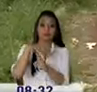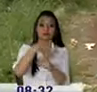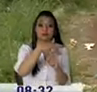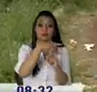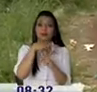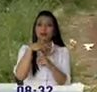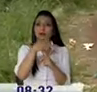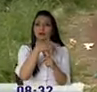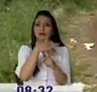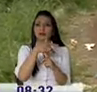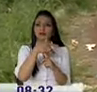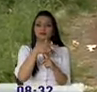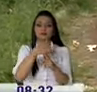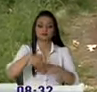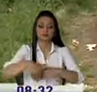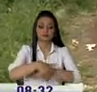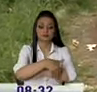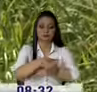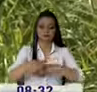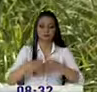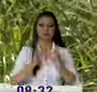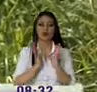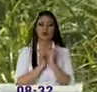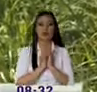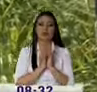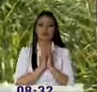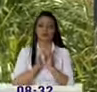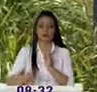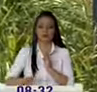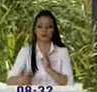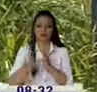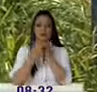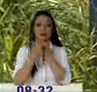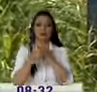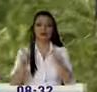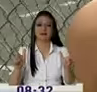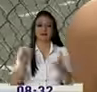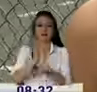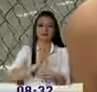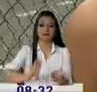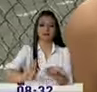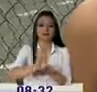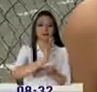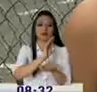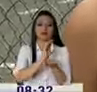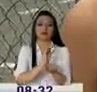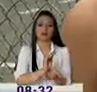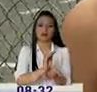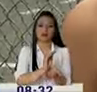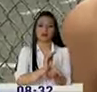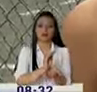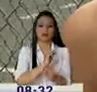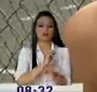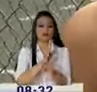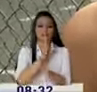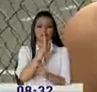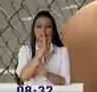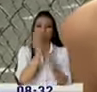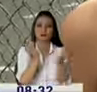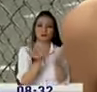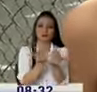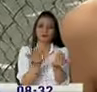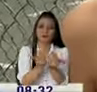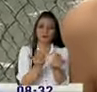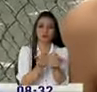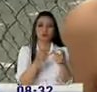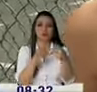infantil ubicado en la calle Cumandá y Libertad en el sector de San Roque. Pero siempre es así, hay basura, botan